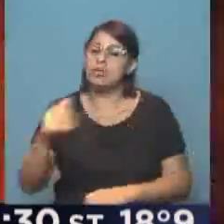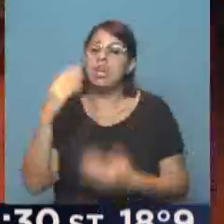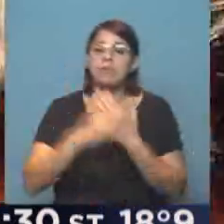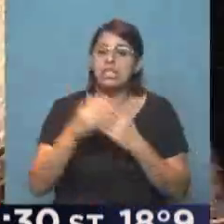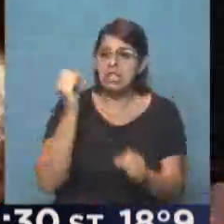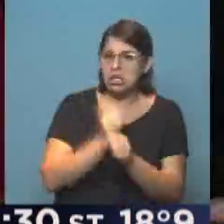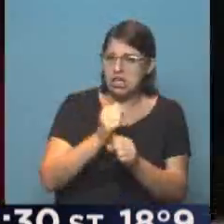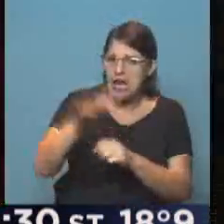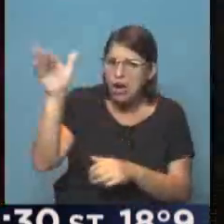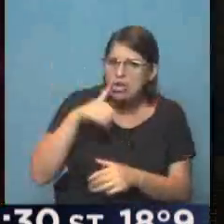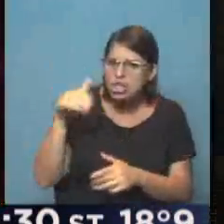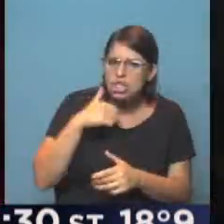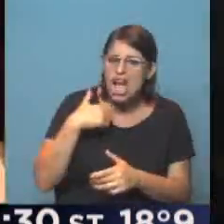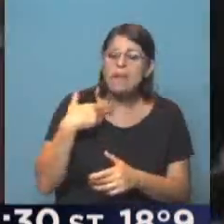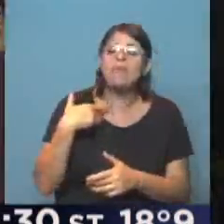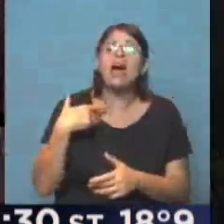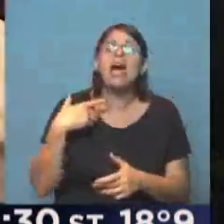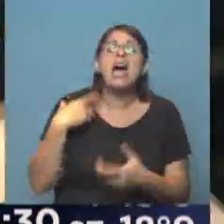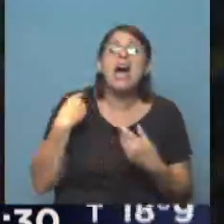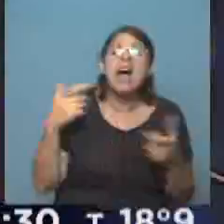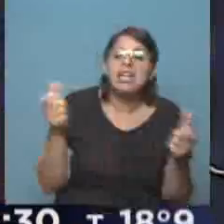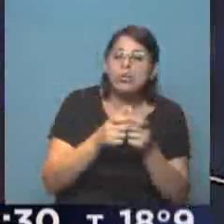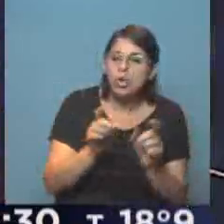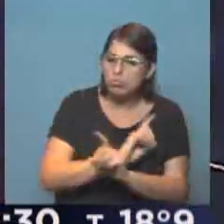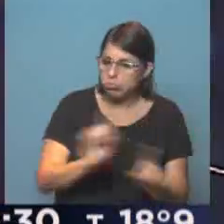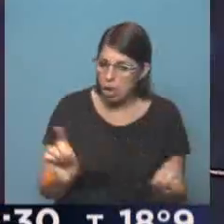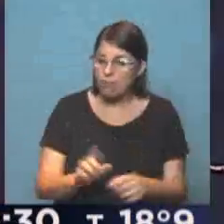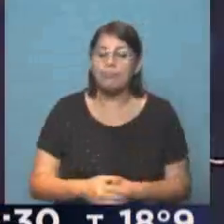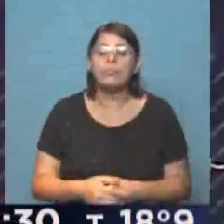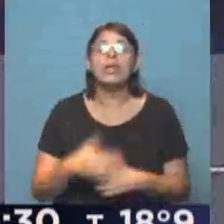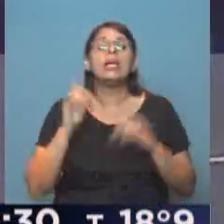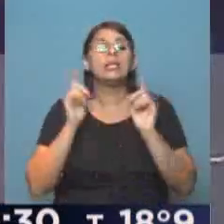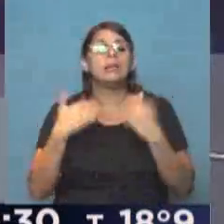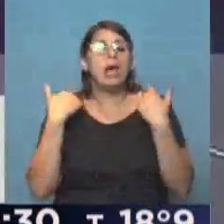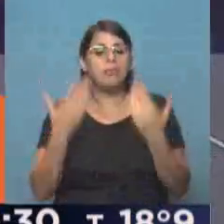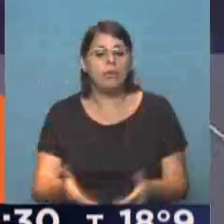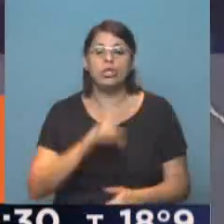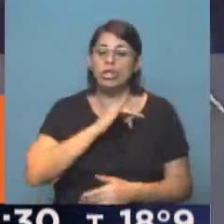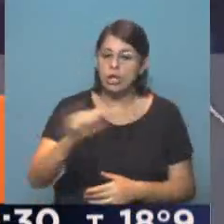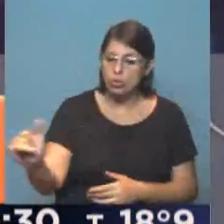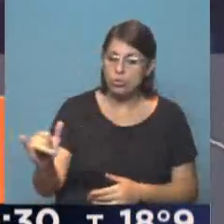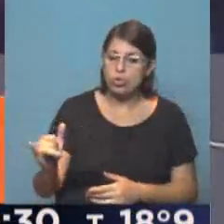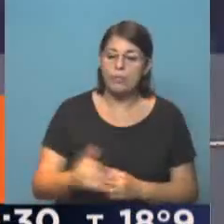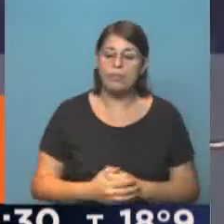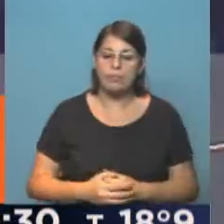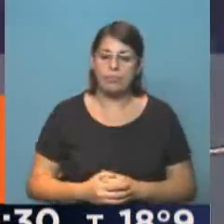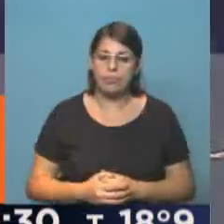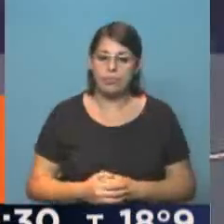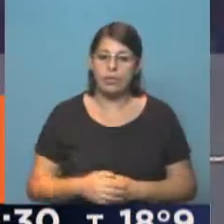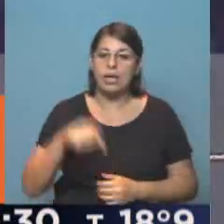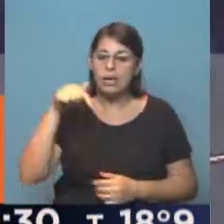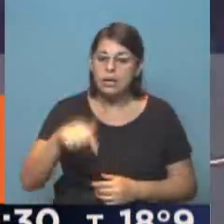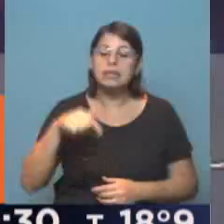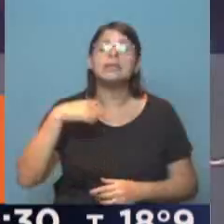nunca convocó a una mediación de las partes. Y aprovecho para anunciar públicamente que esta